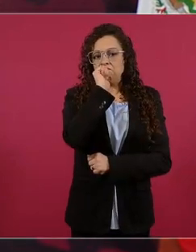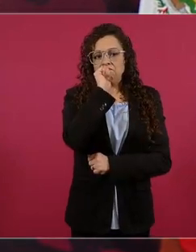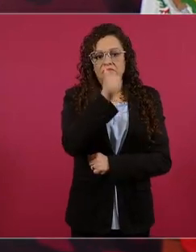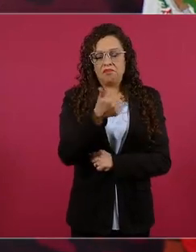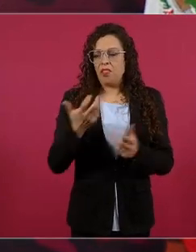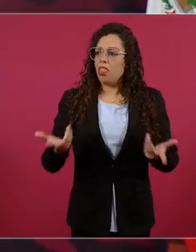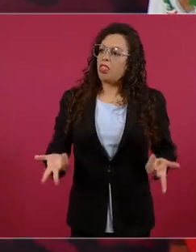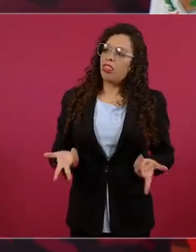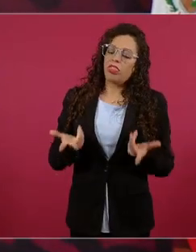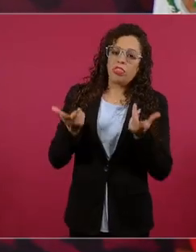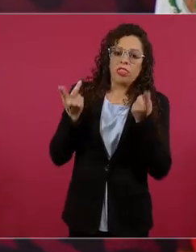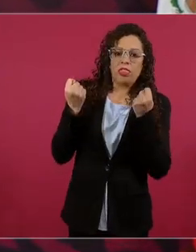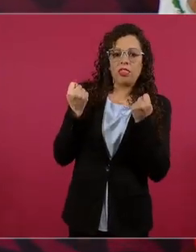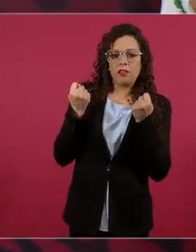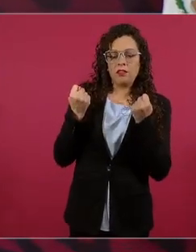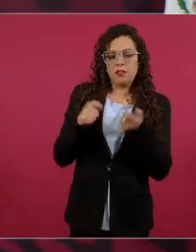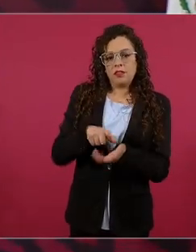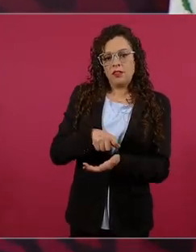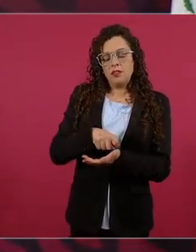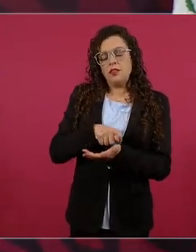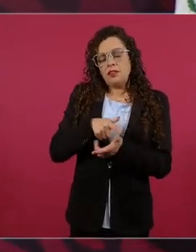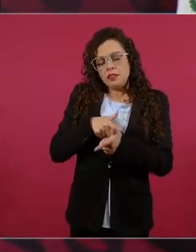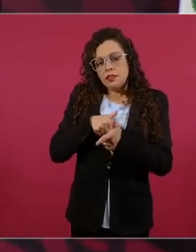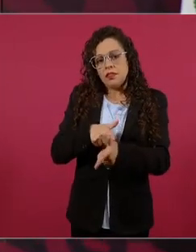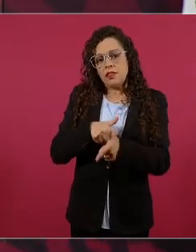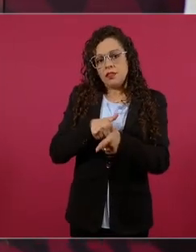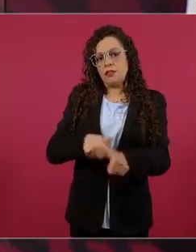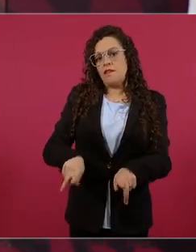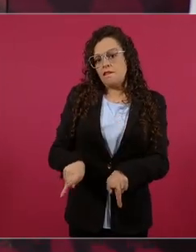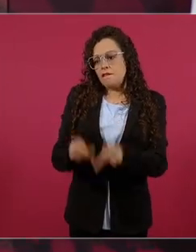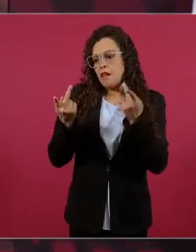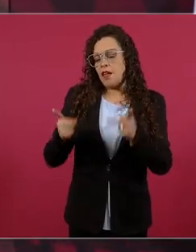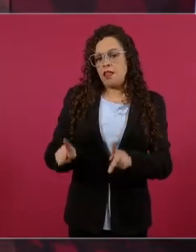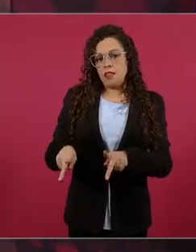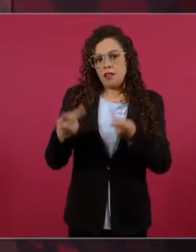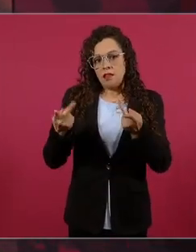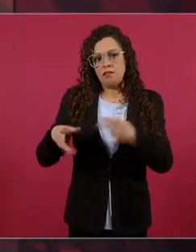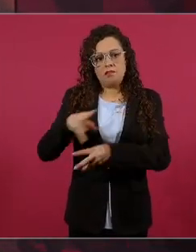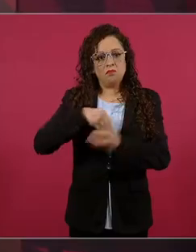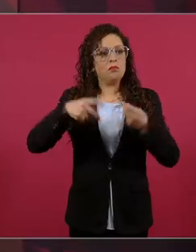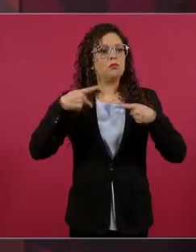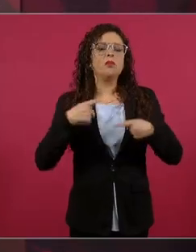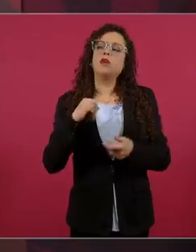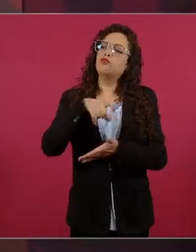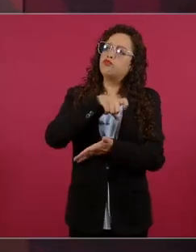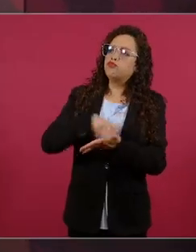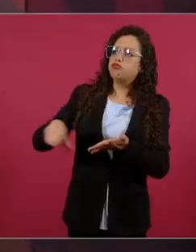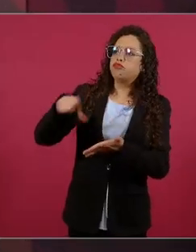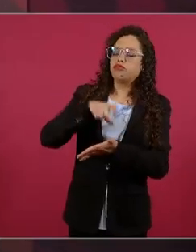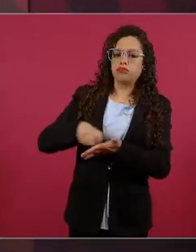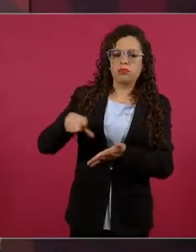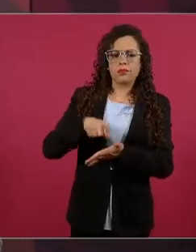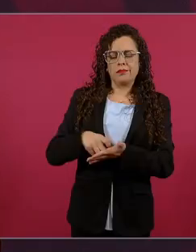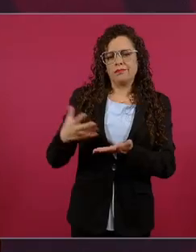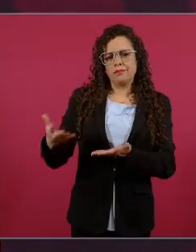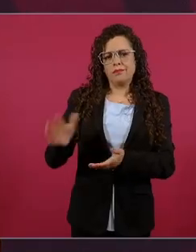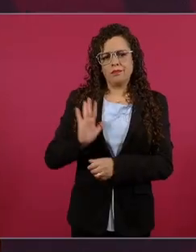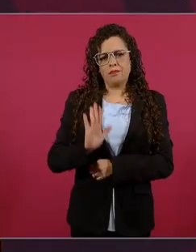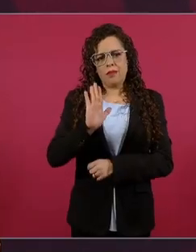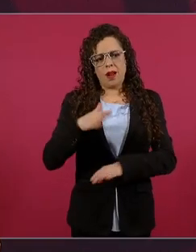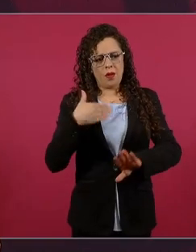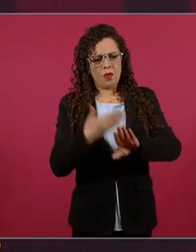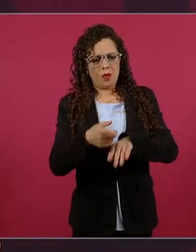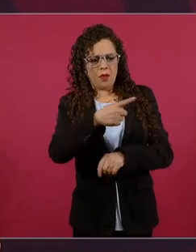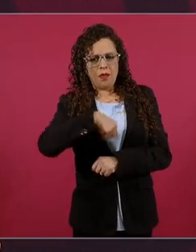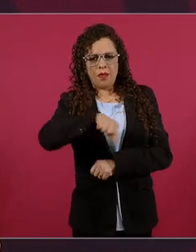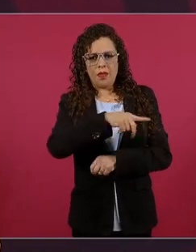y que están causando daño a la salud de los mexicanos y en